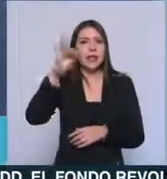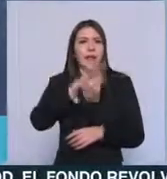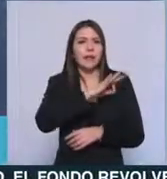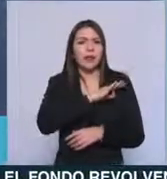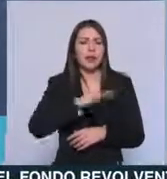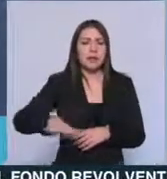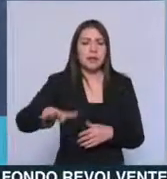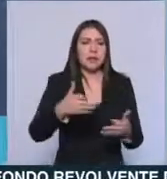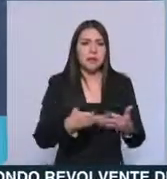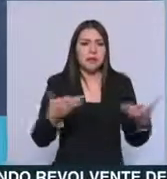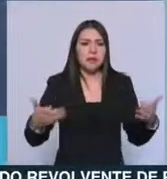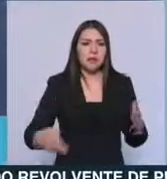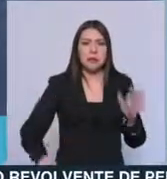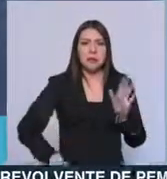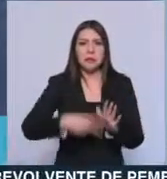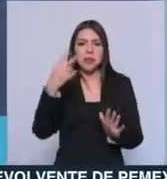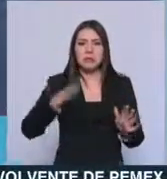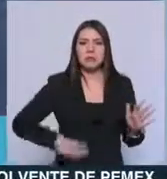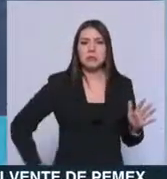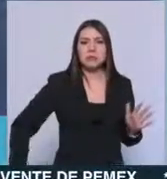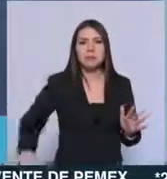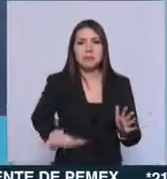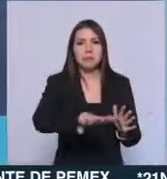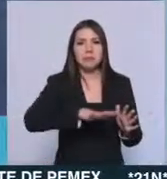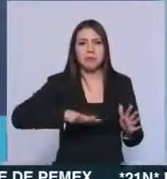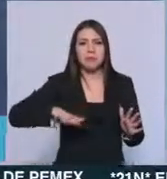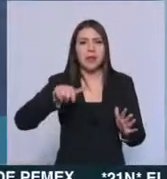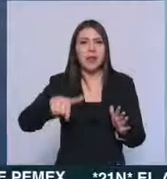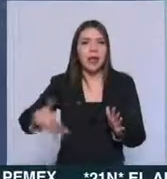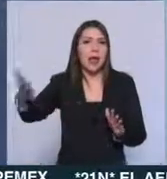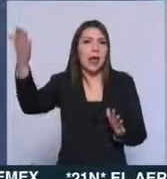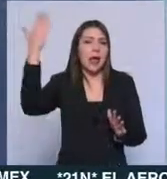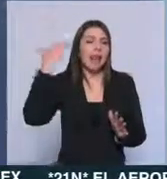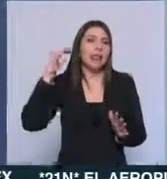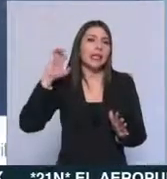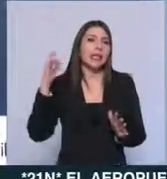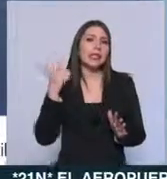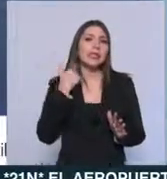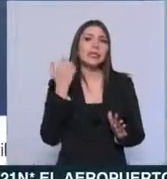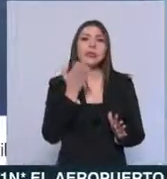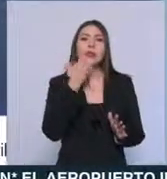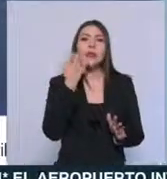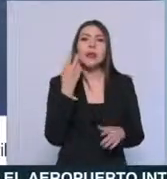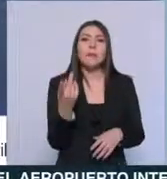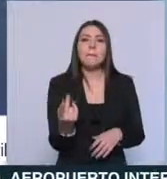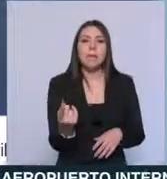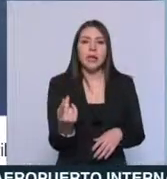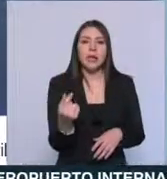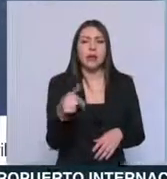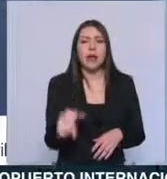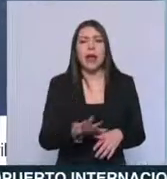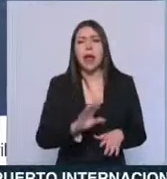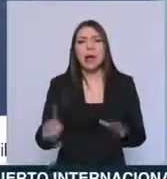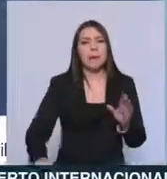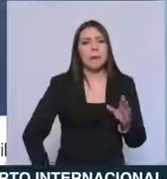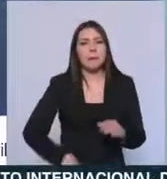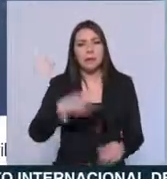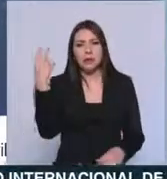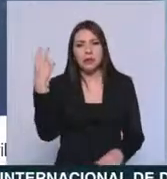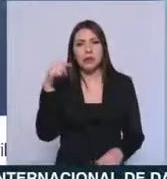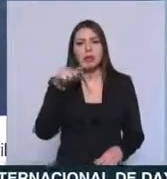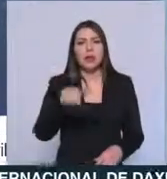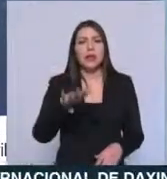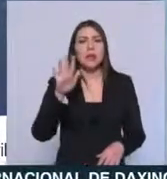baldío, que había sido además una ex escuela canina que había allí, que ahora estaba baldía, pero que servía